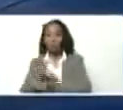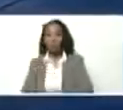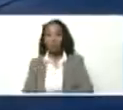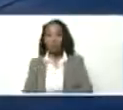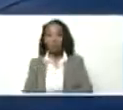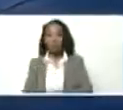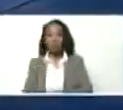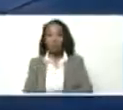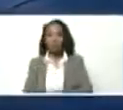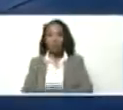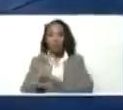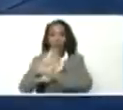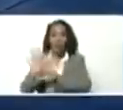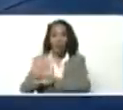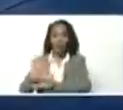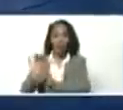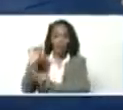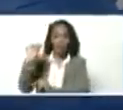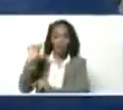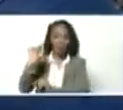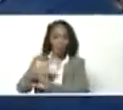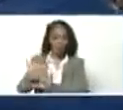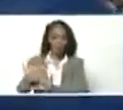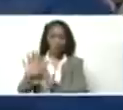Wow, es así bastante. Está bien, déjamelo ahí. Es